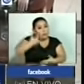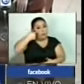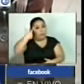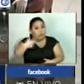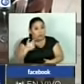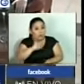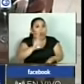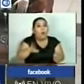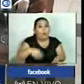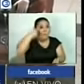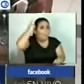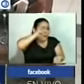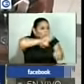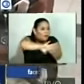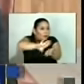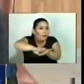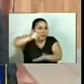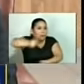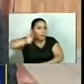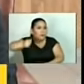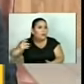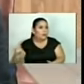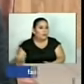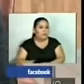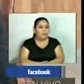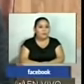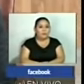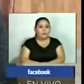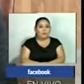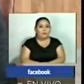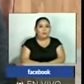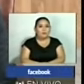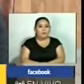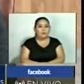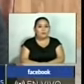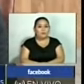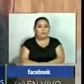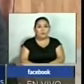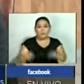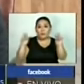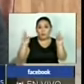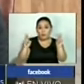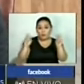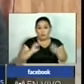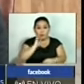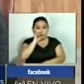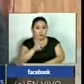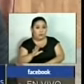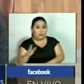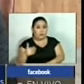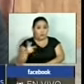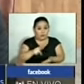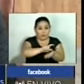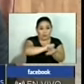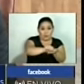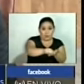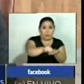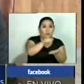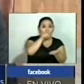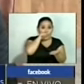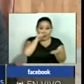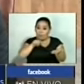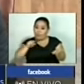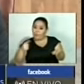los pagos de los docentes. Tenemos que decir que la relación que hay entre el colegio y el